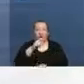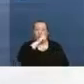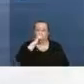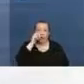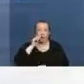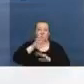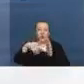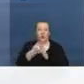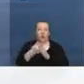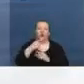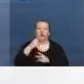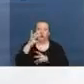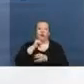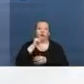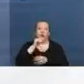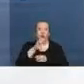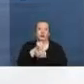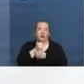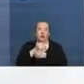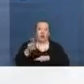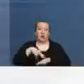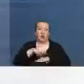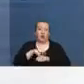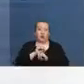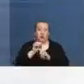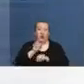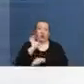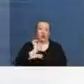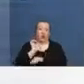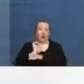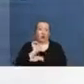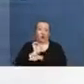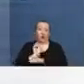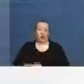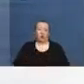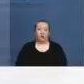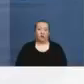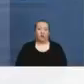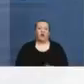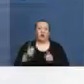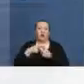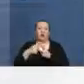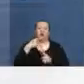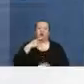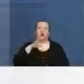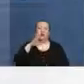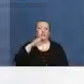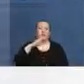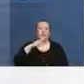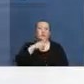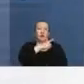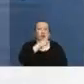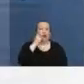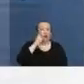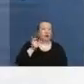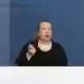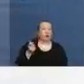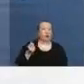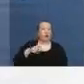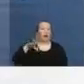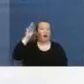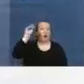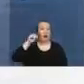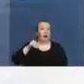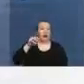nacional o sea entonces es el presidente el que mantiene un control remoto desde la presidencia pagando y prendiendo radares solo